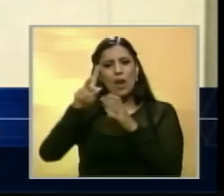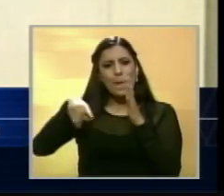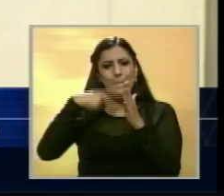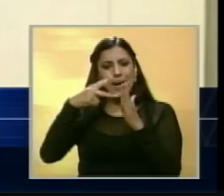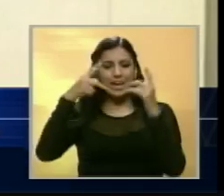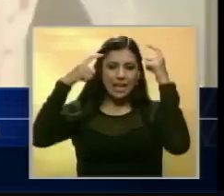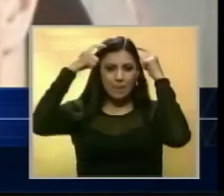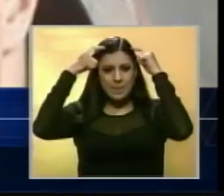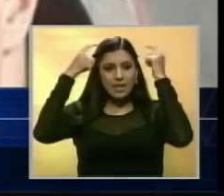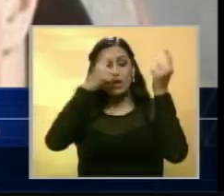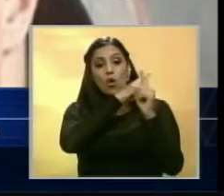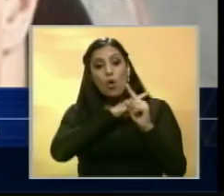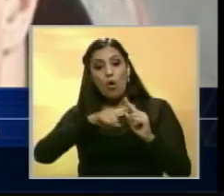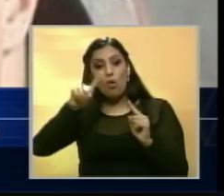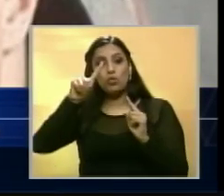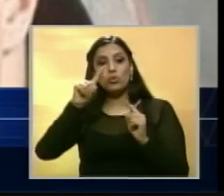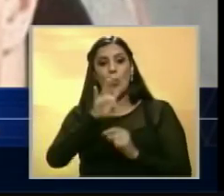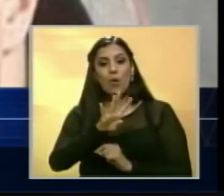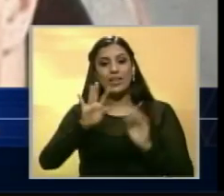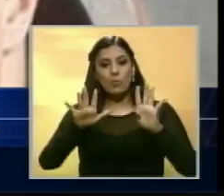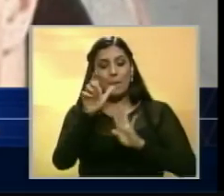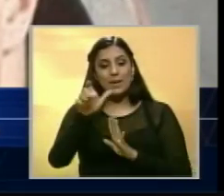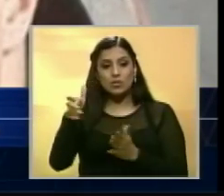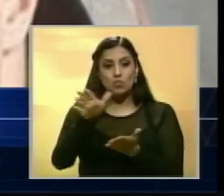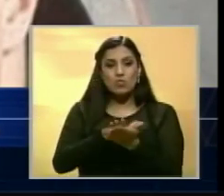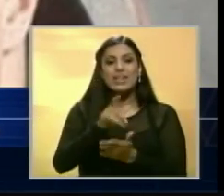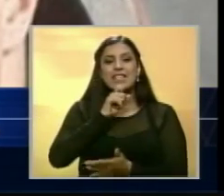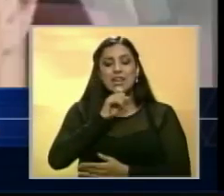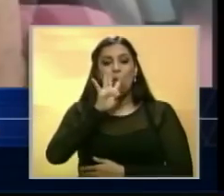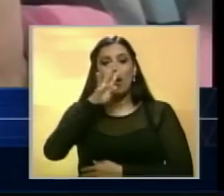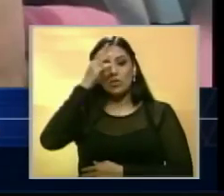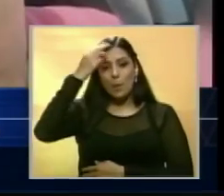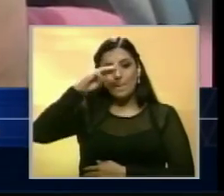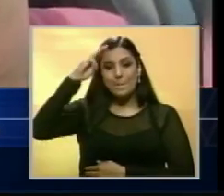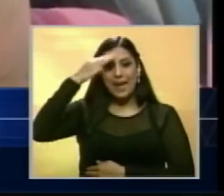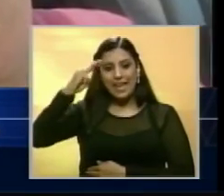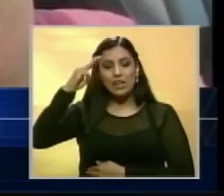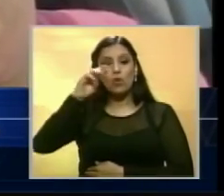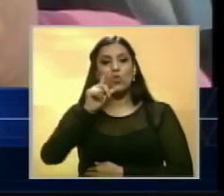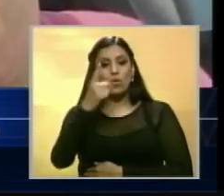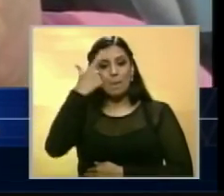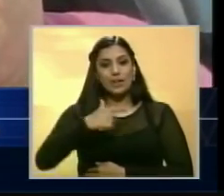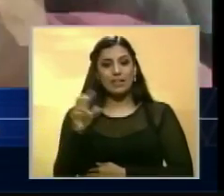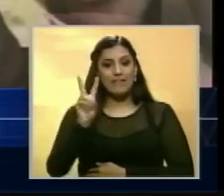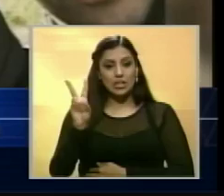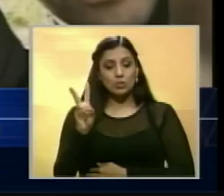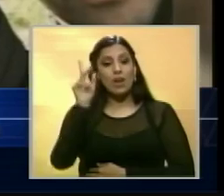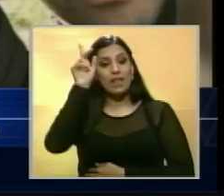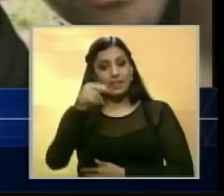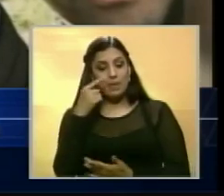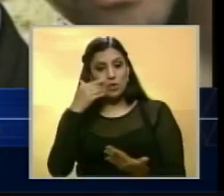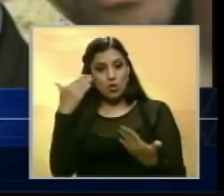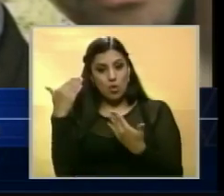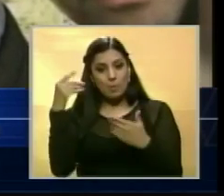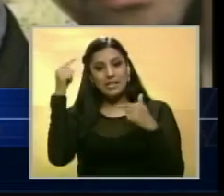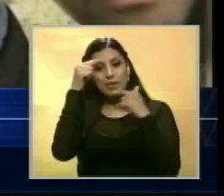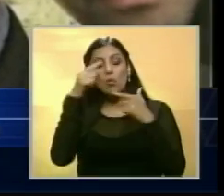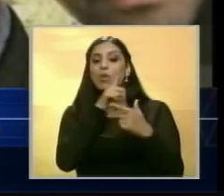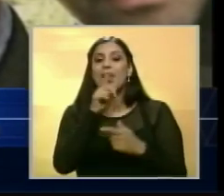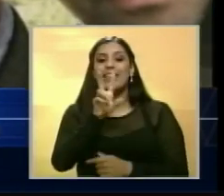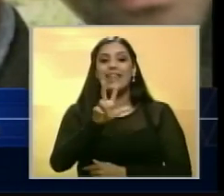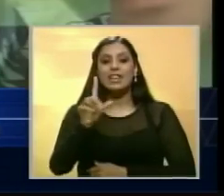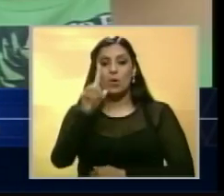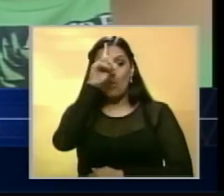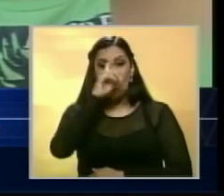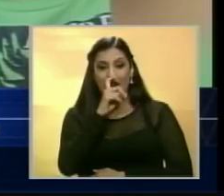de Universal. También entre los 49 fallecidos se encuentran 4 mexicanos y un venezolano. Simón Adrián Carrillo Fernández, de